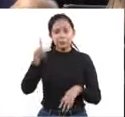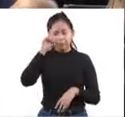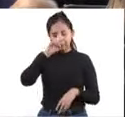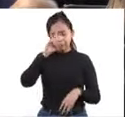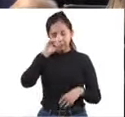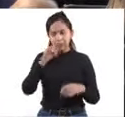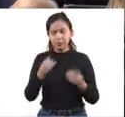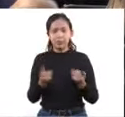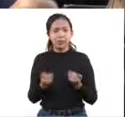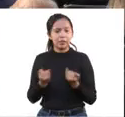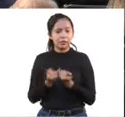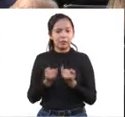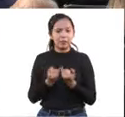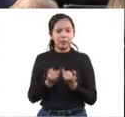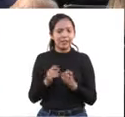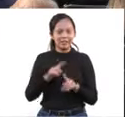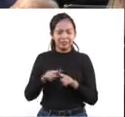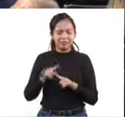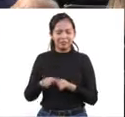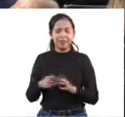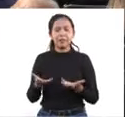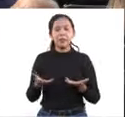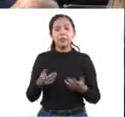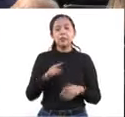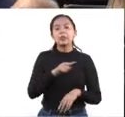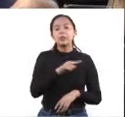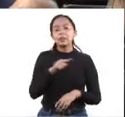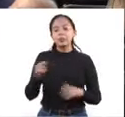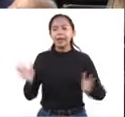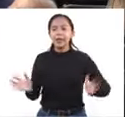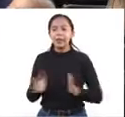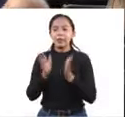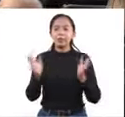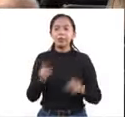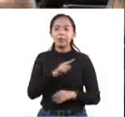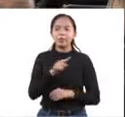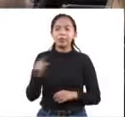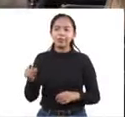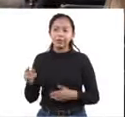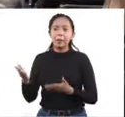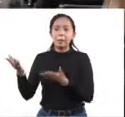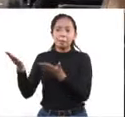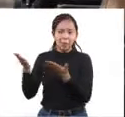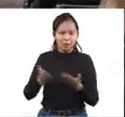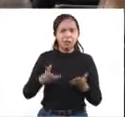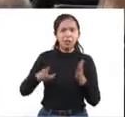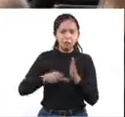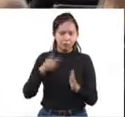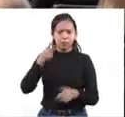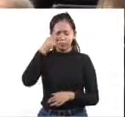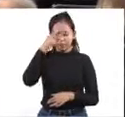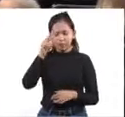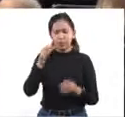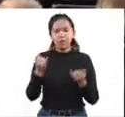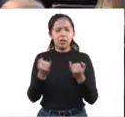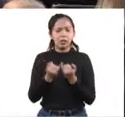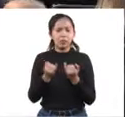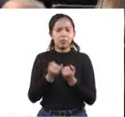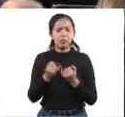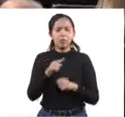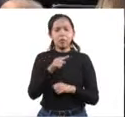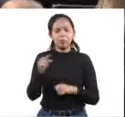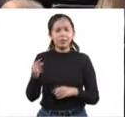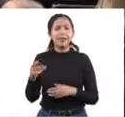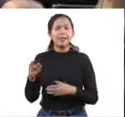de que regresen y den a cabo programas similares en sus comunidades, en sus universidades. El